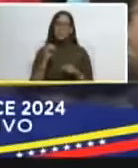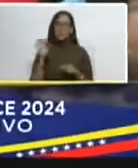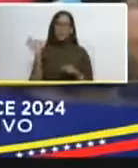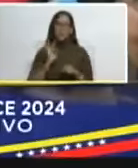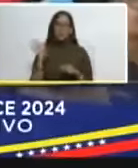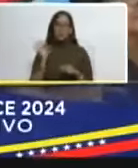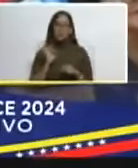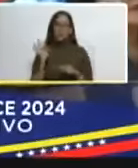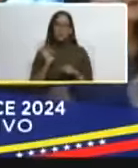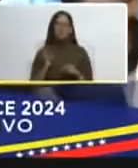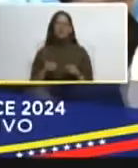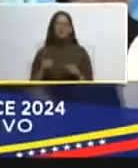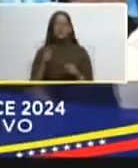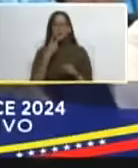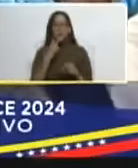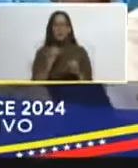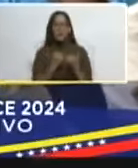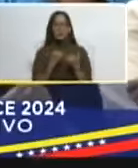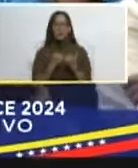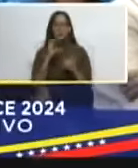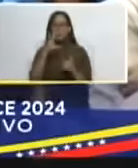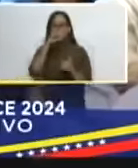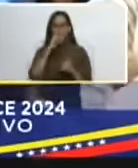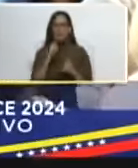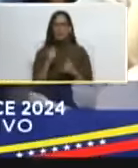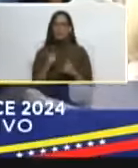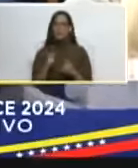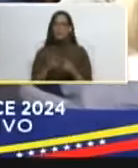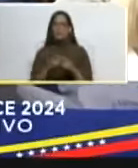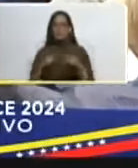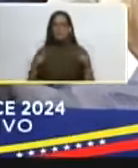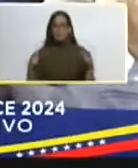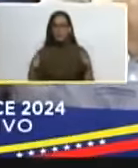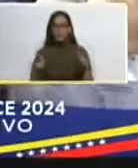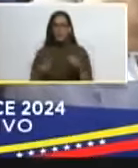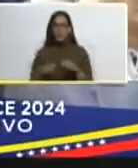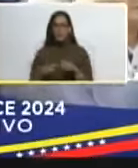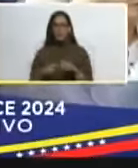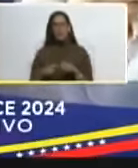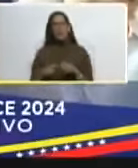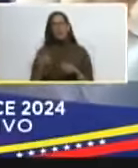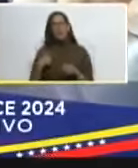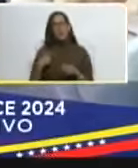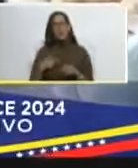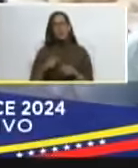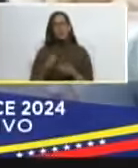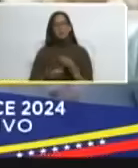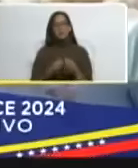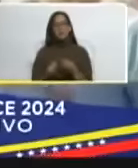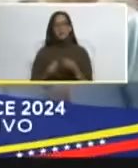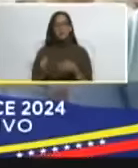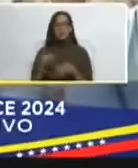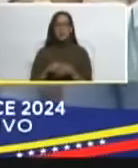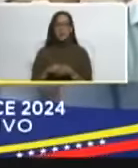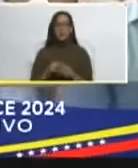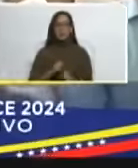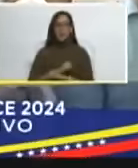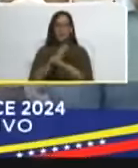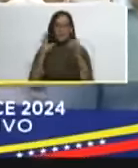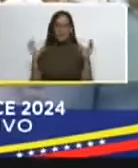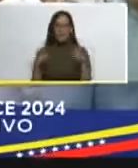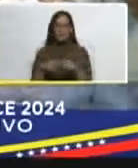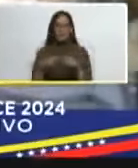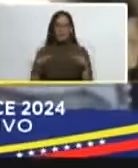Pero además, cuando vemos los últimos 5 años, casi hemos duplicado el crecimiento. Hemos establecido además una clara